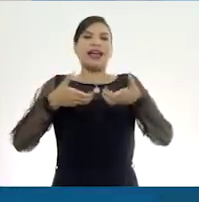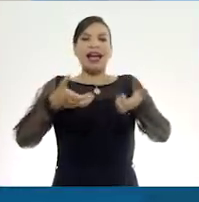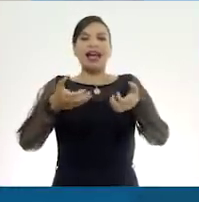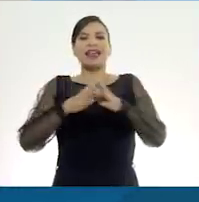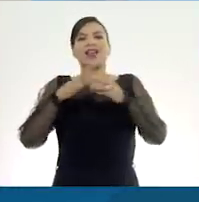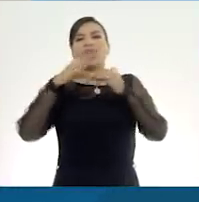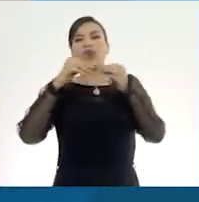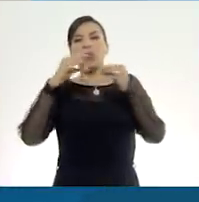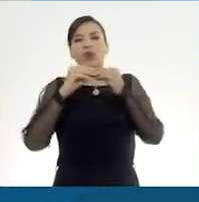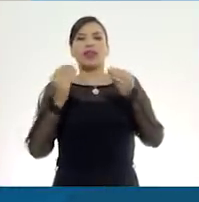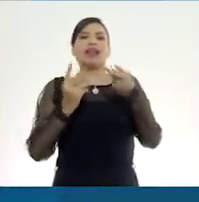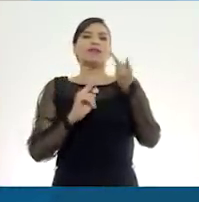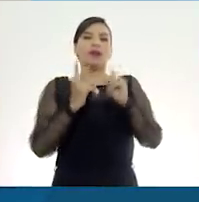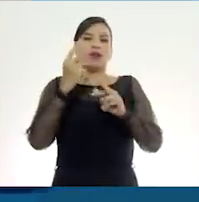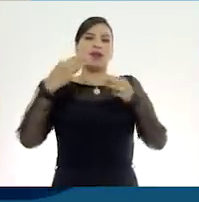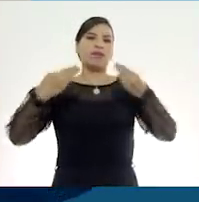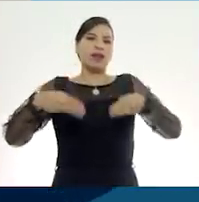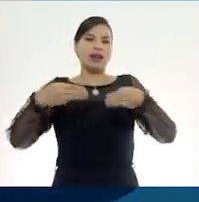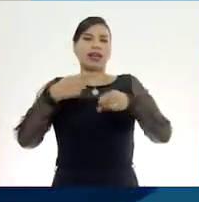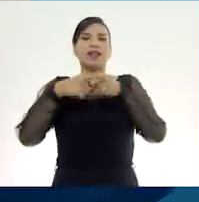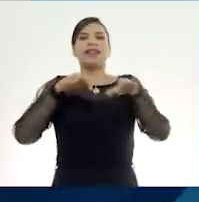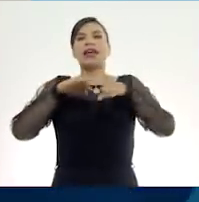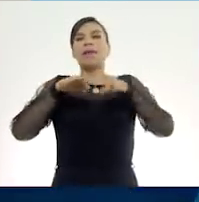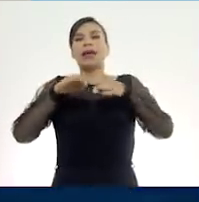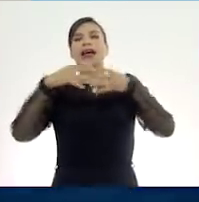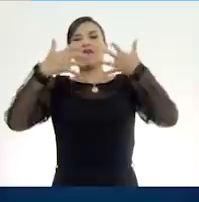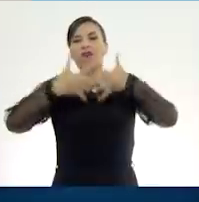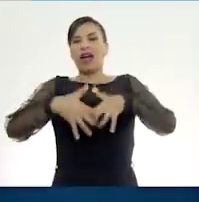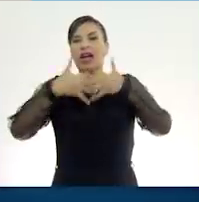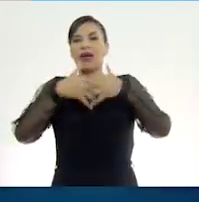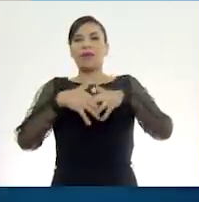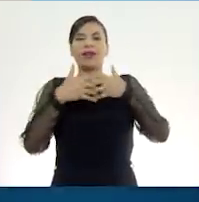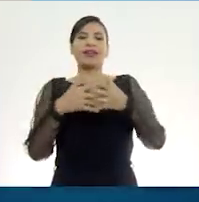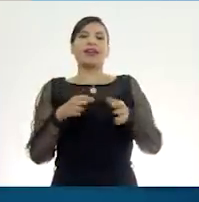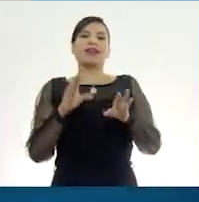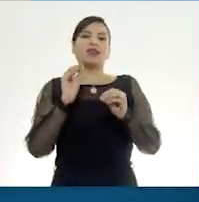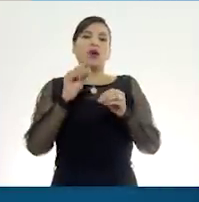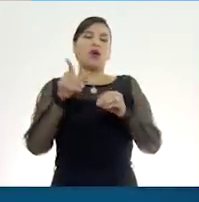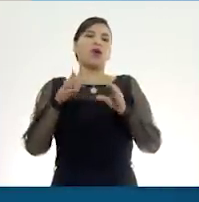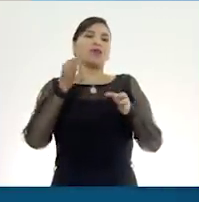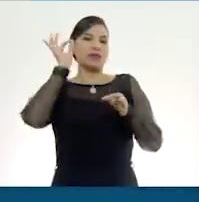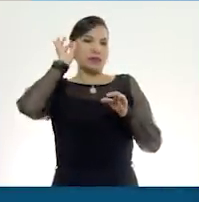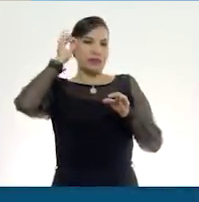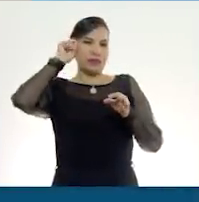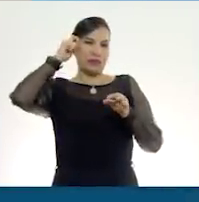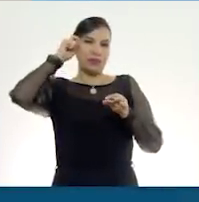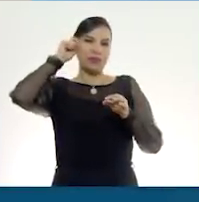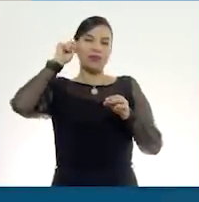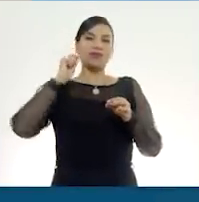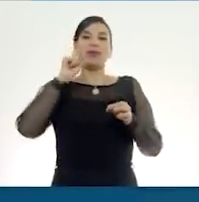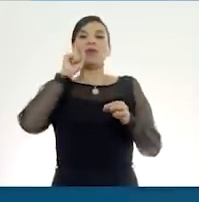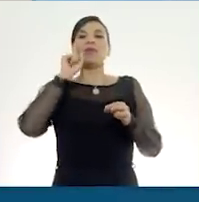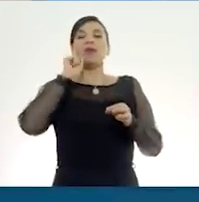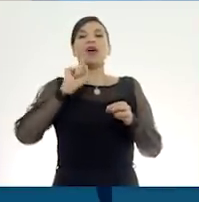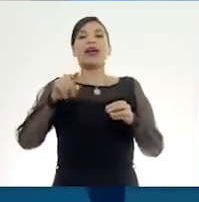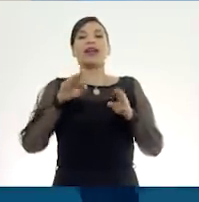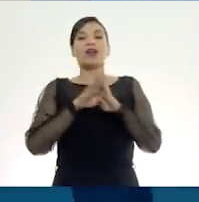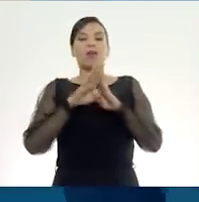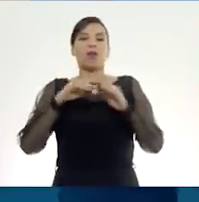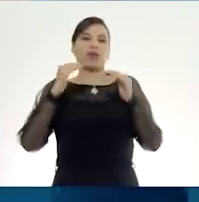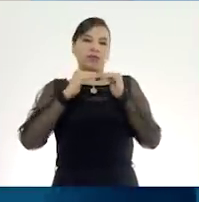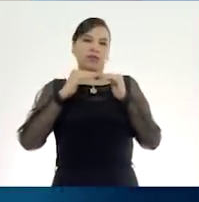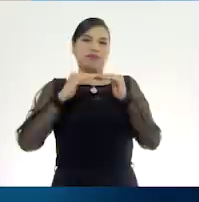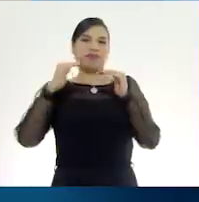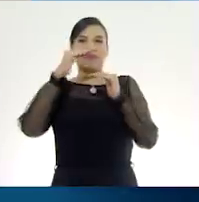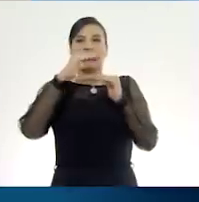los mercados, también trabajaban en las fábricas o como servidoras domésticas. Y las mujeres de clase media a